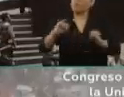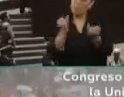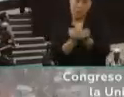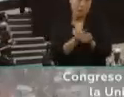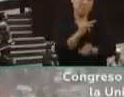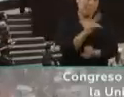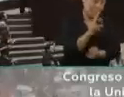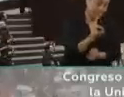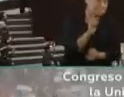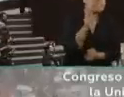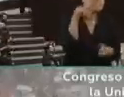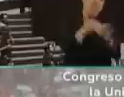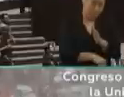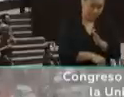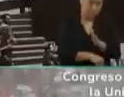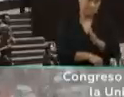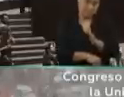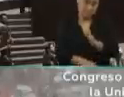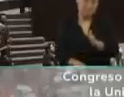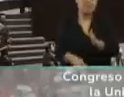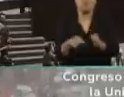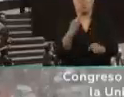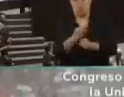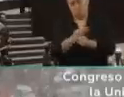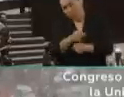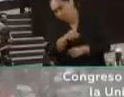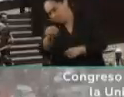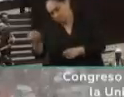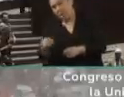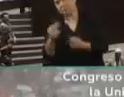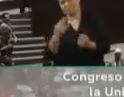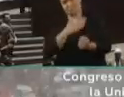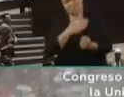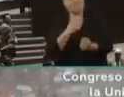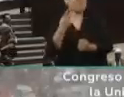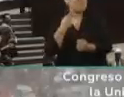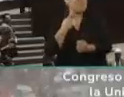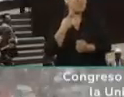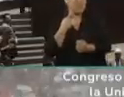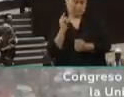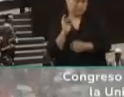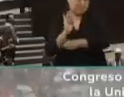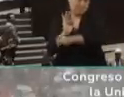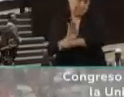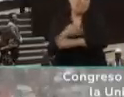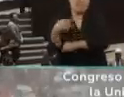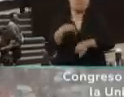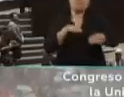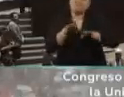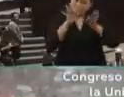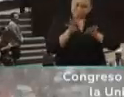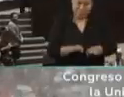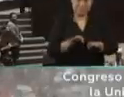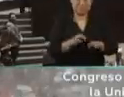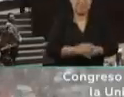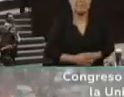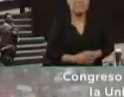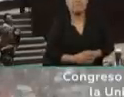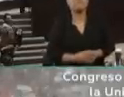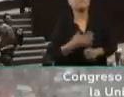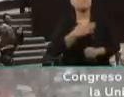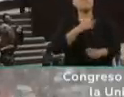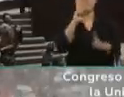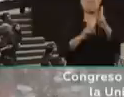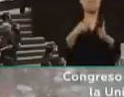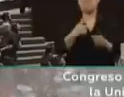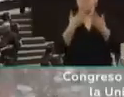del PRD. Queremos que se defiendan y que hagan valer lo que representan realmente, y no tengo ninguna